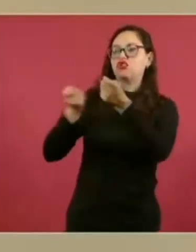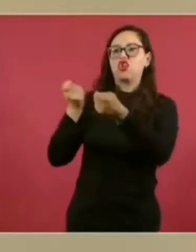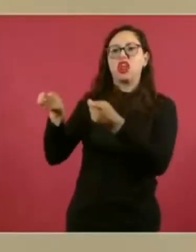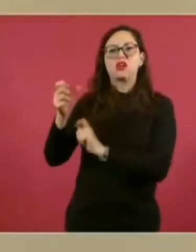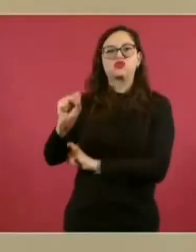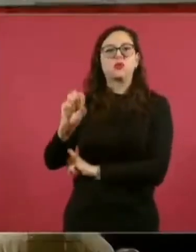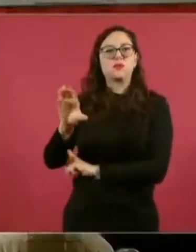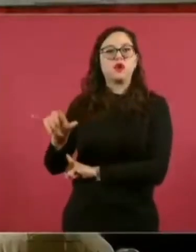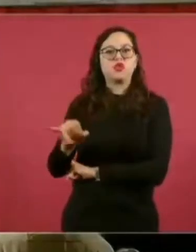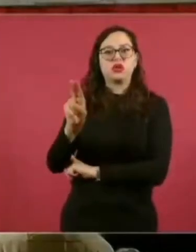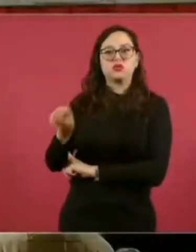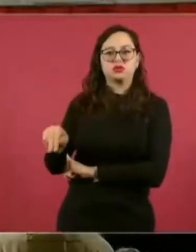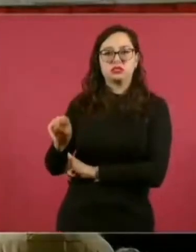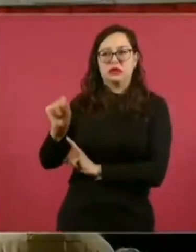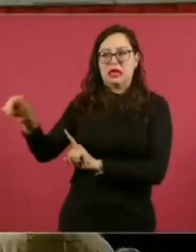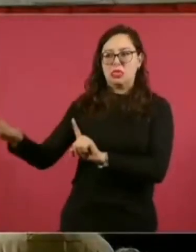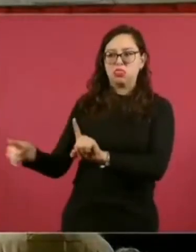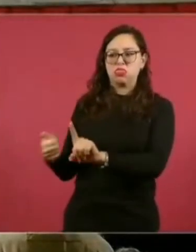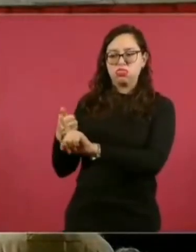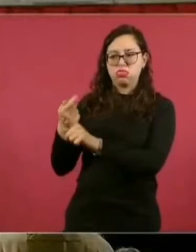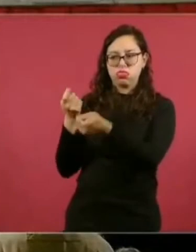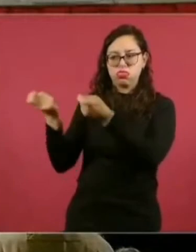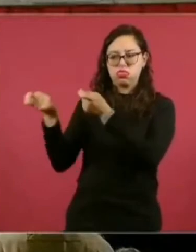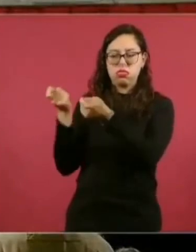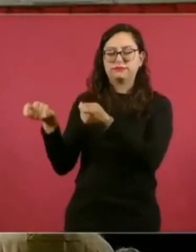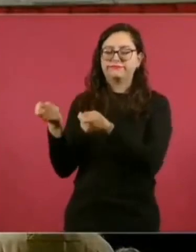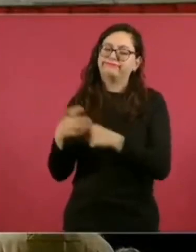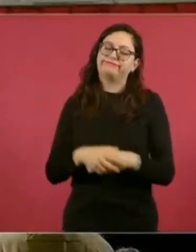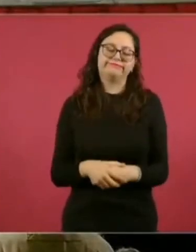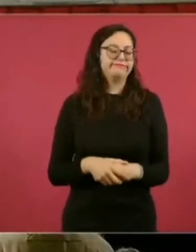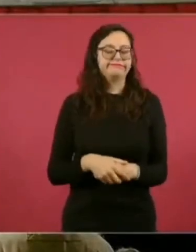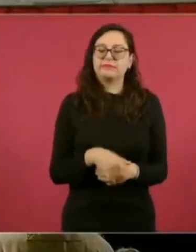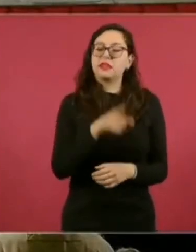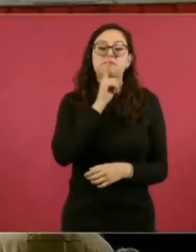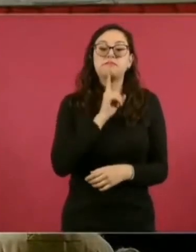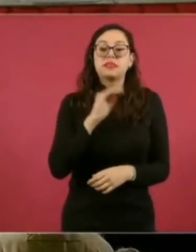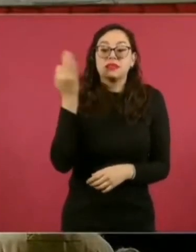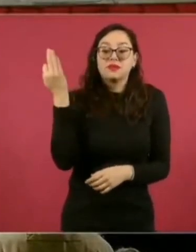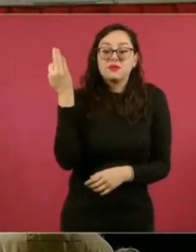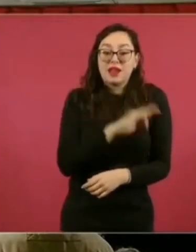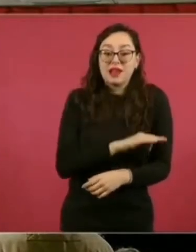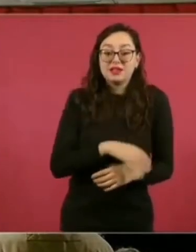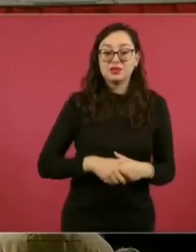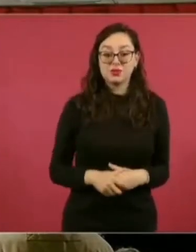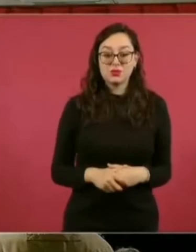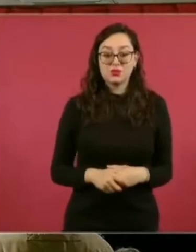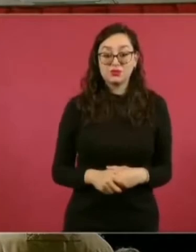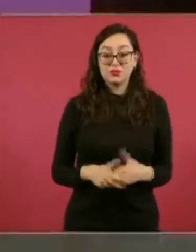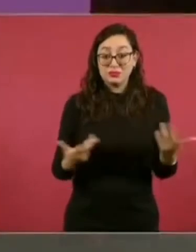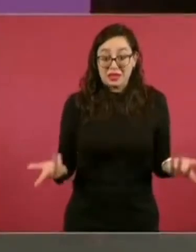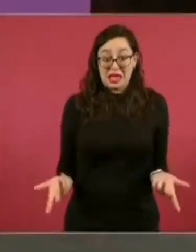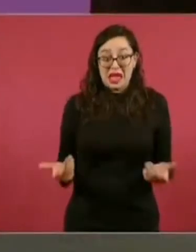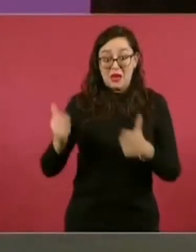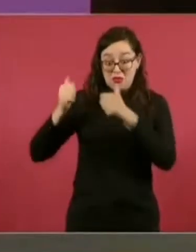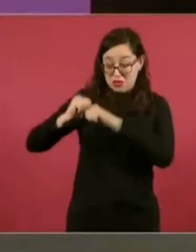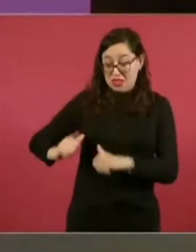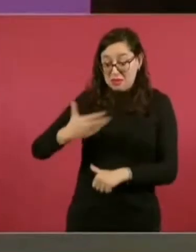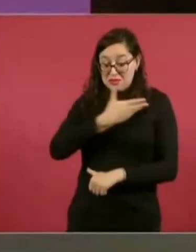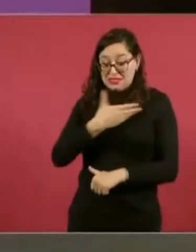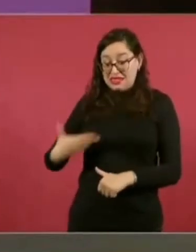Corte de Justicia de la Nación, lo cual es totalmente falso. Si ese fuese la